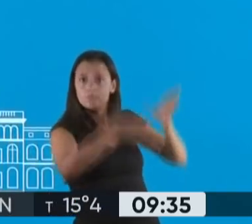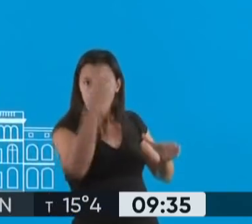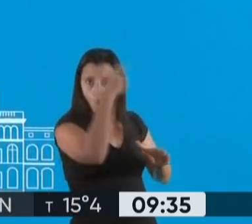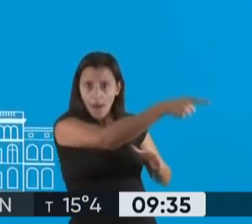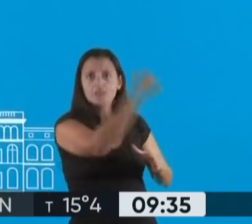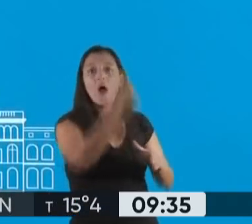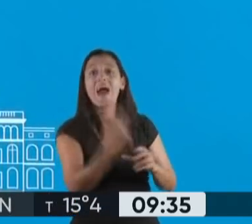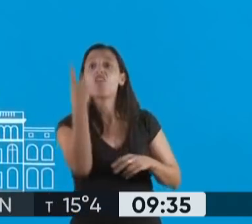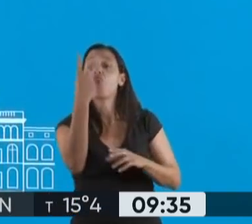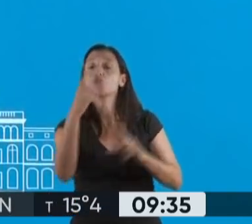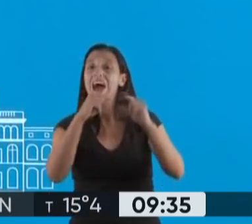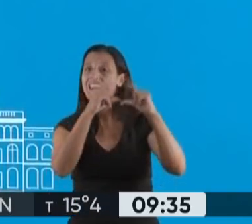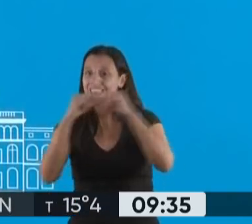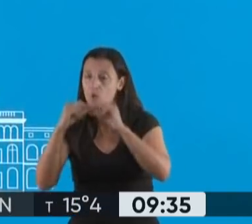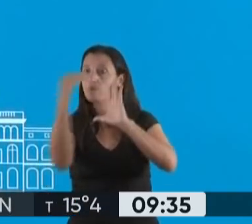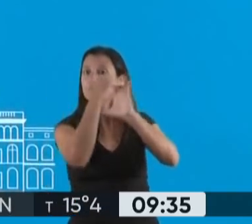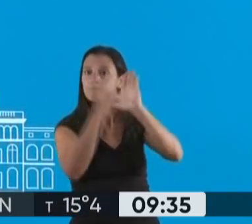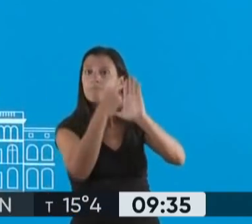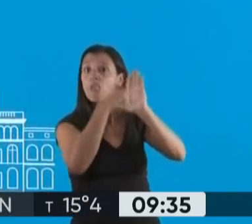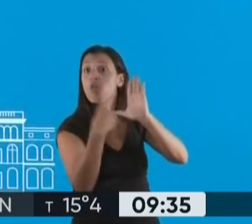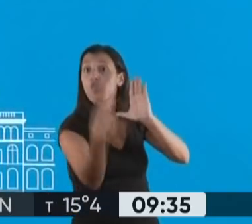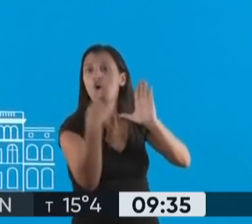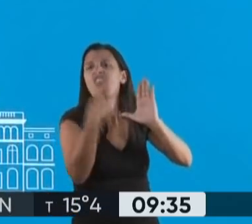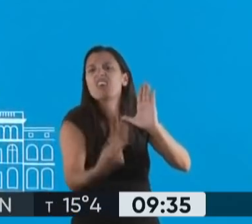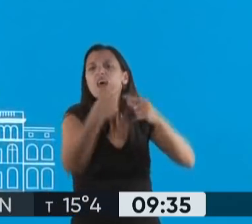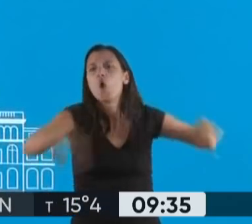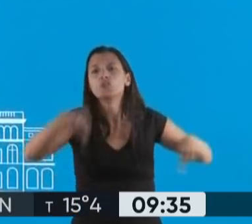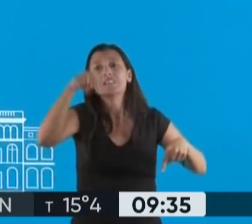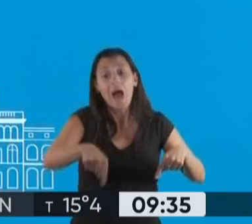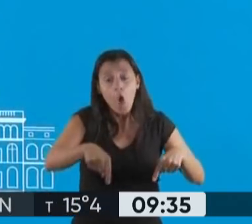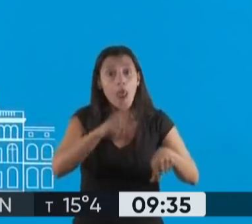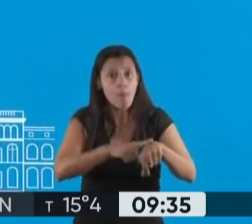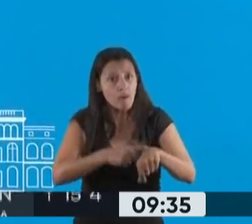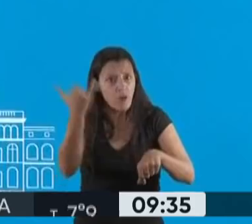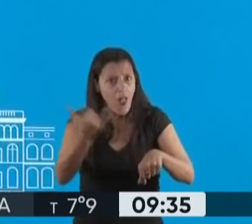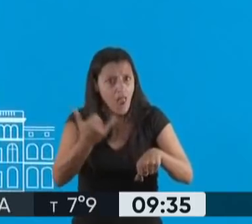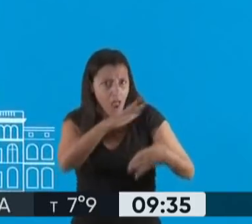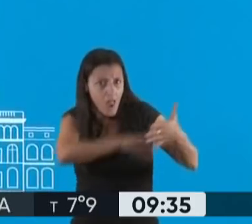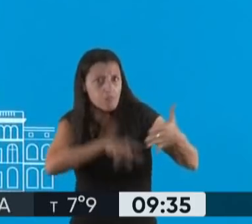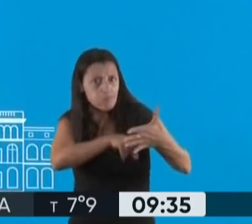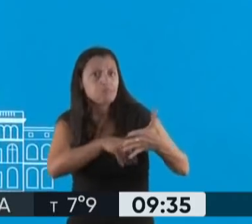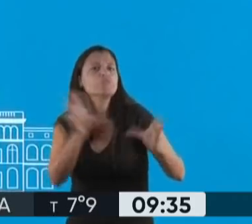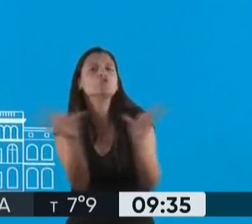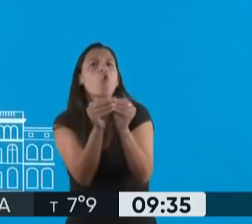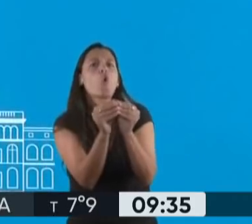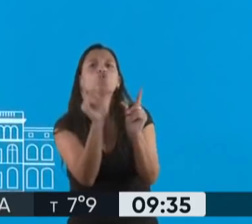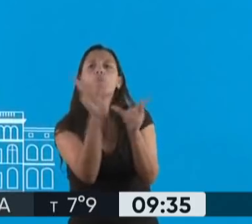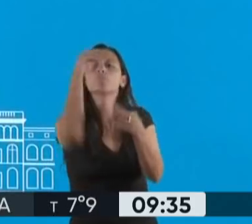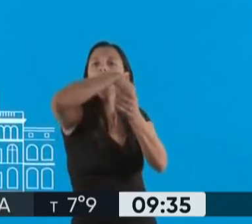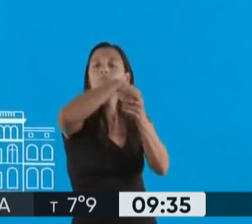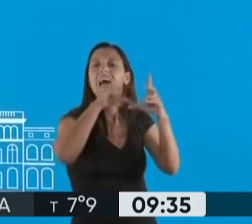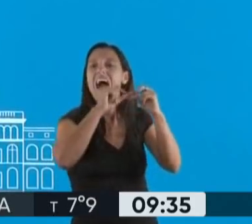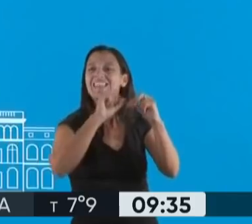tenía 2 artículos, que los 2 artículos contemplaban cosas que están ahora todas en un solo artículo. De hecho, el